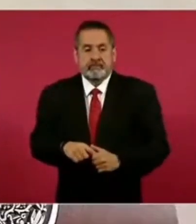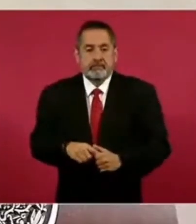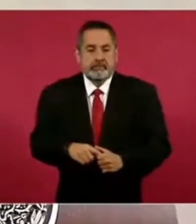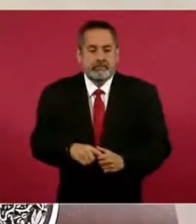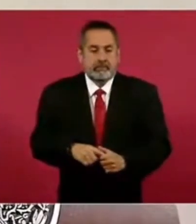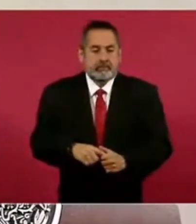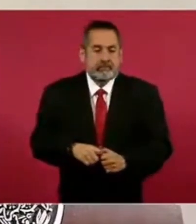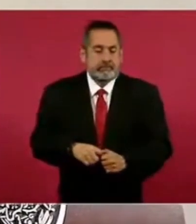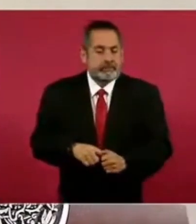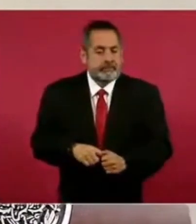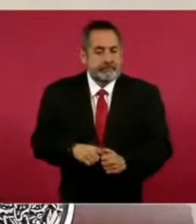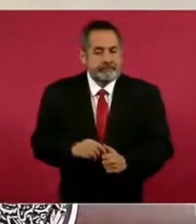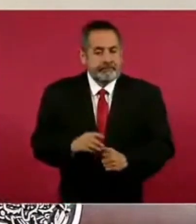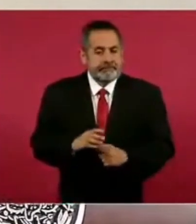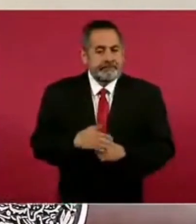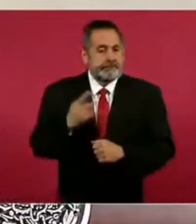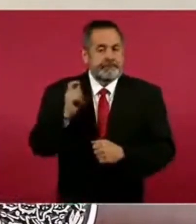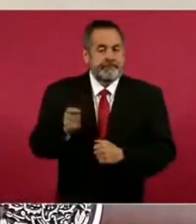porque